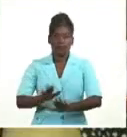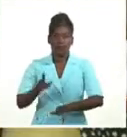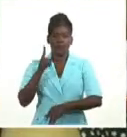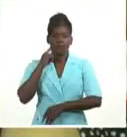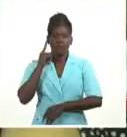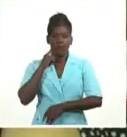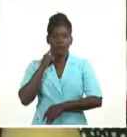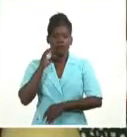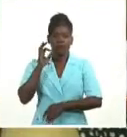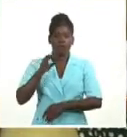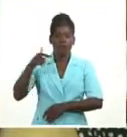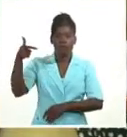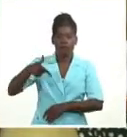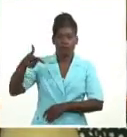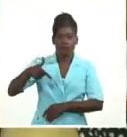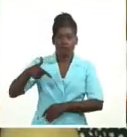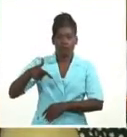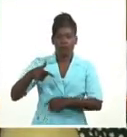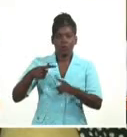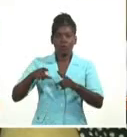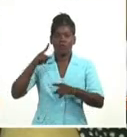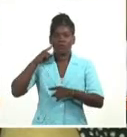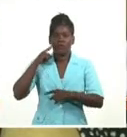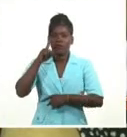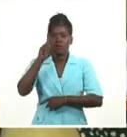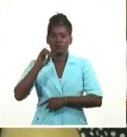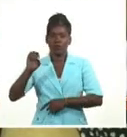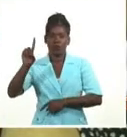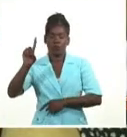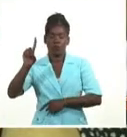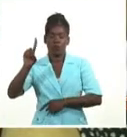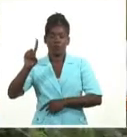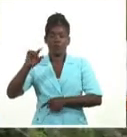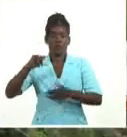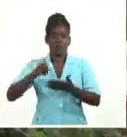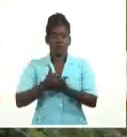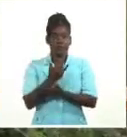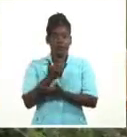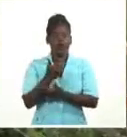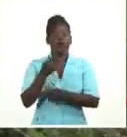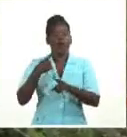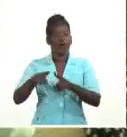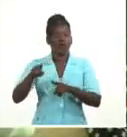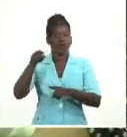en Jarupa, está al 101. Y al 100 Jibacoa, próximo a vertir también ahí.